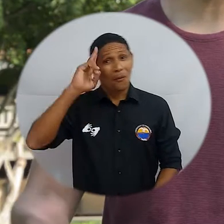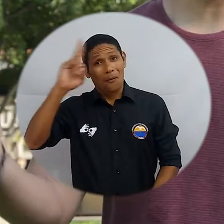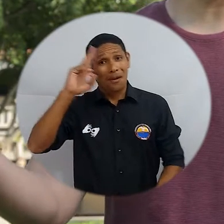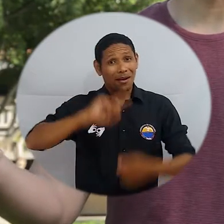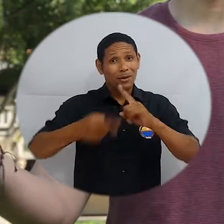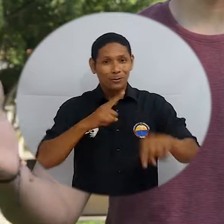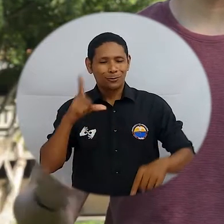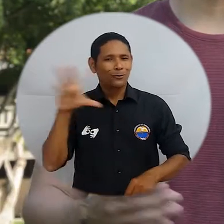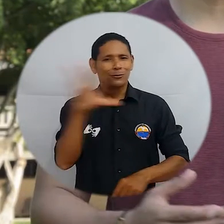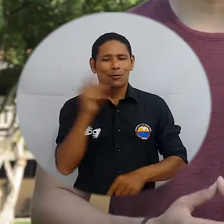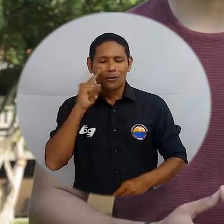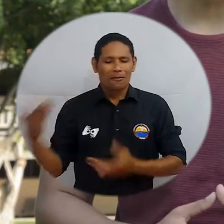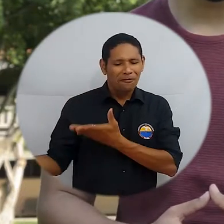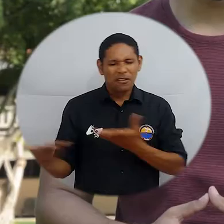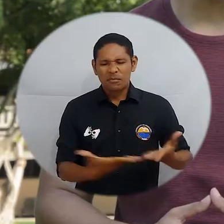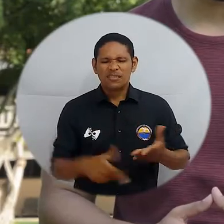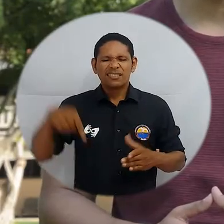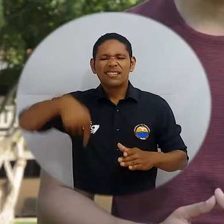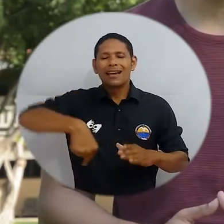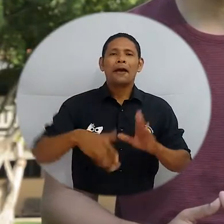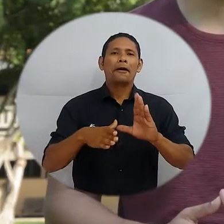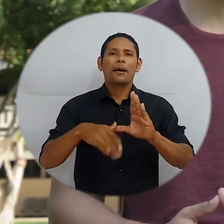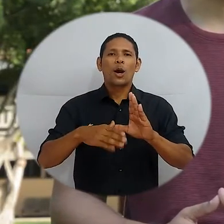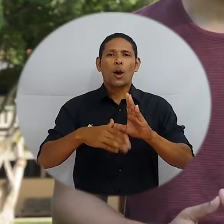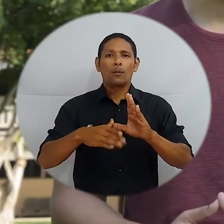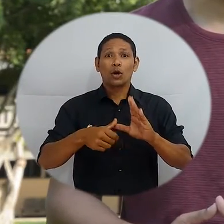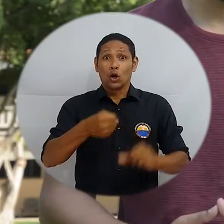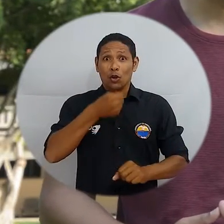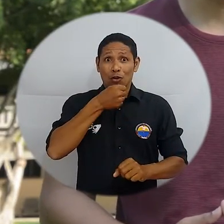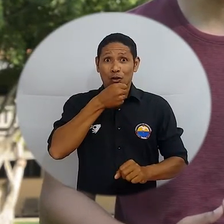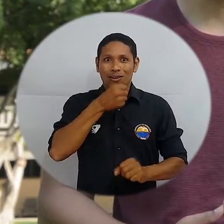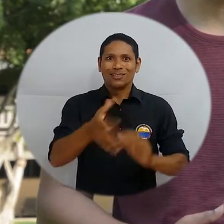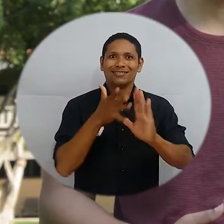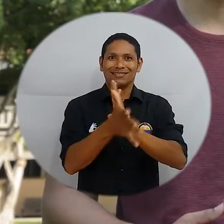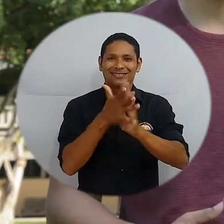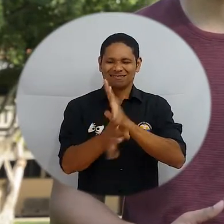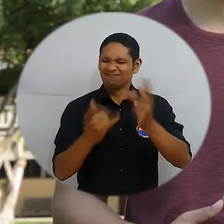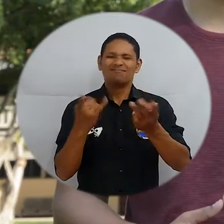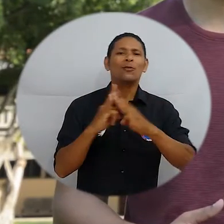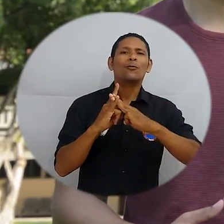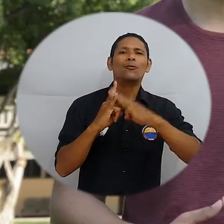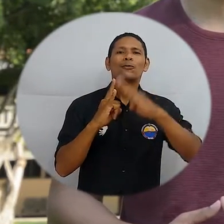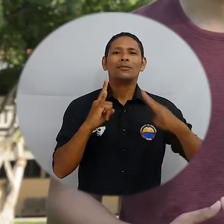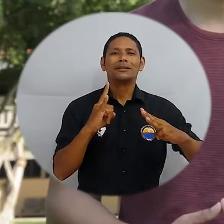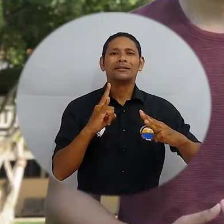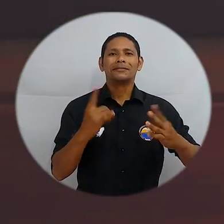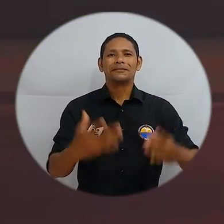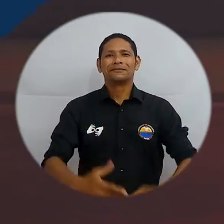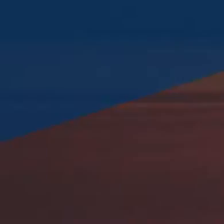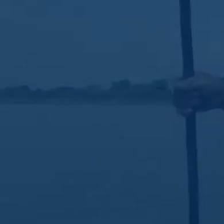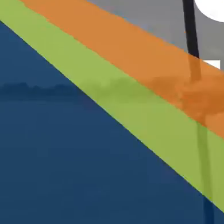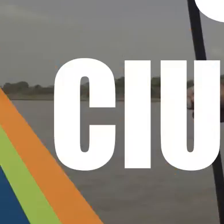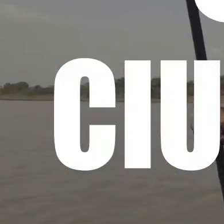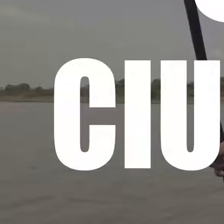¿Qué tal amigos? Sean todos bienvenidos a El Campus TV, programa institucional de la Universidad del Magdalena.